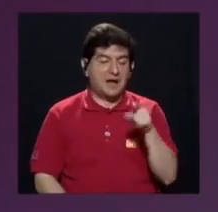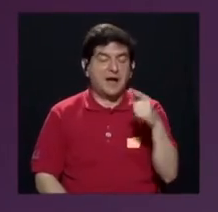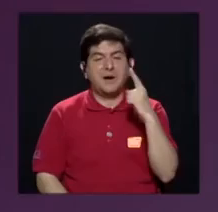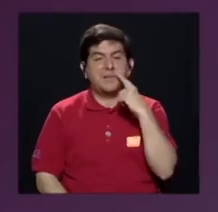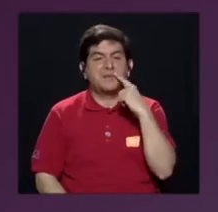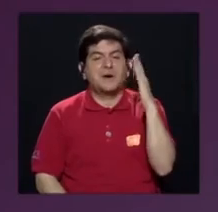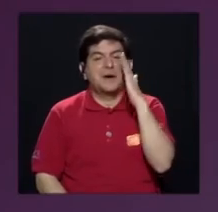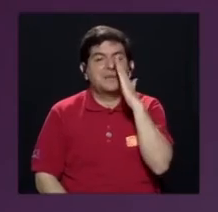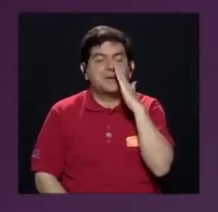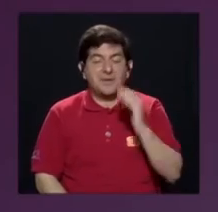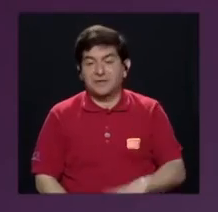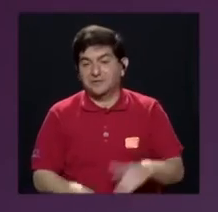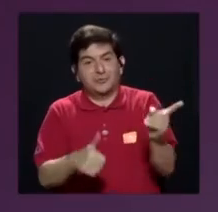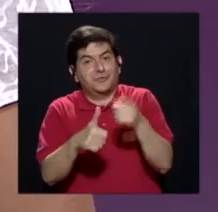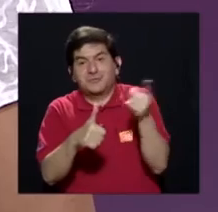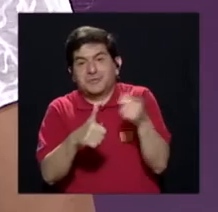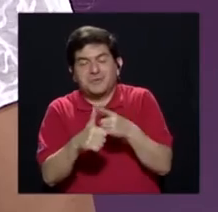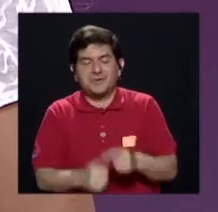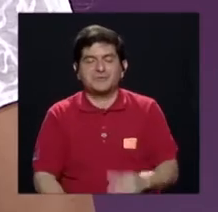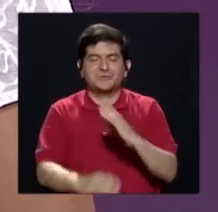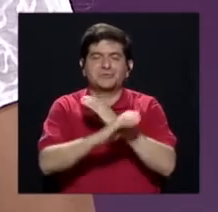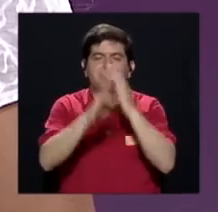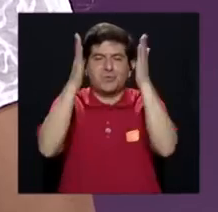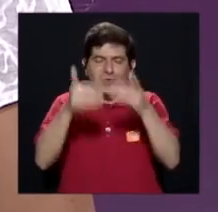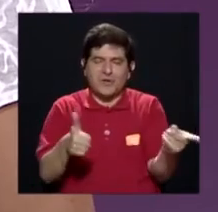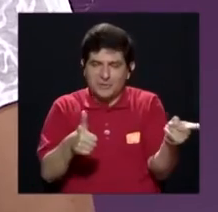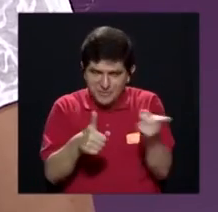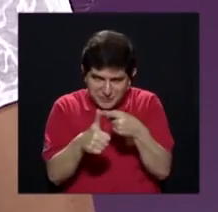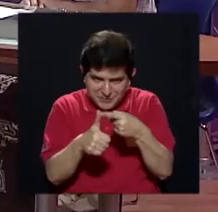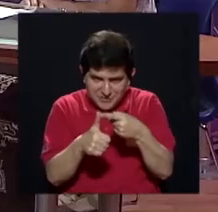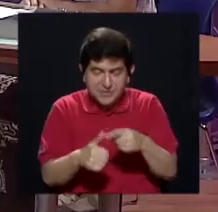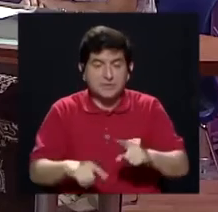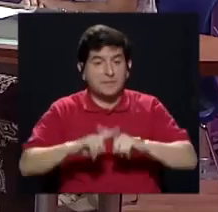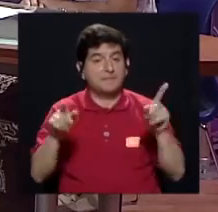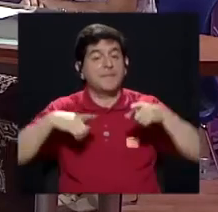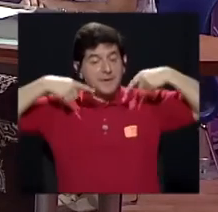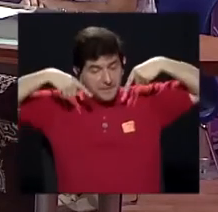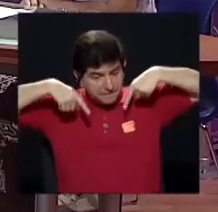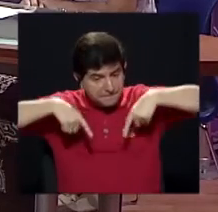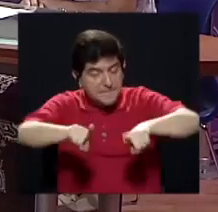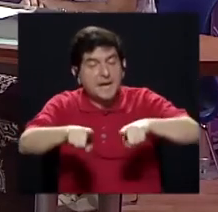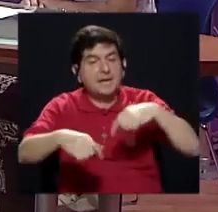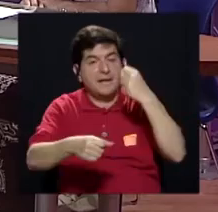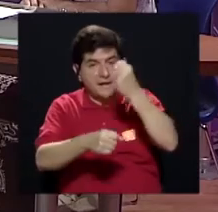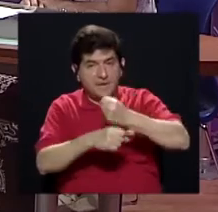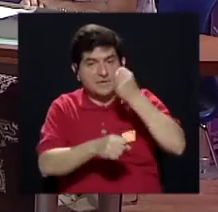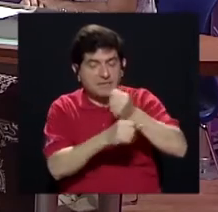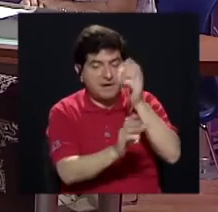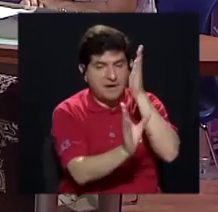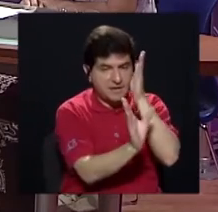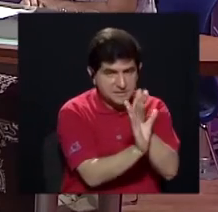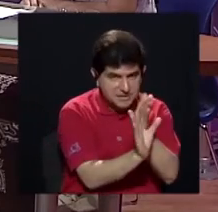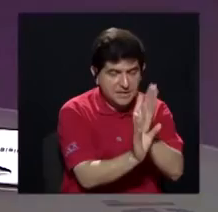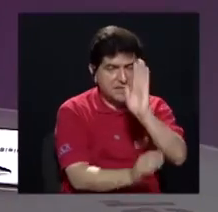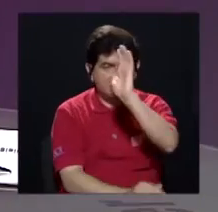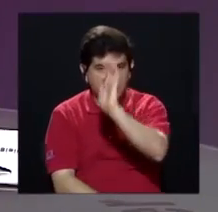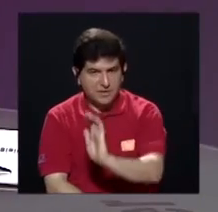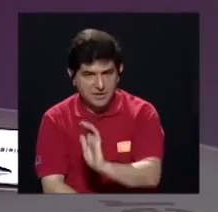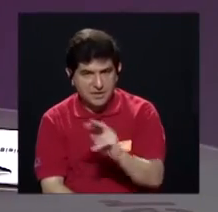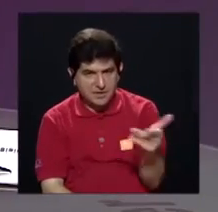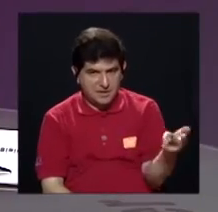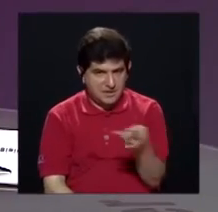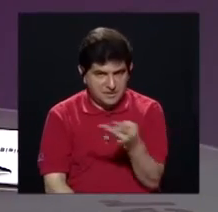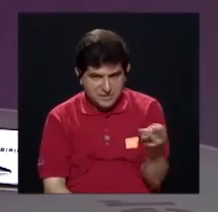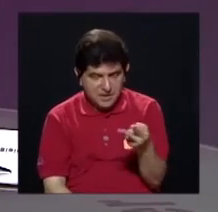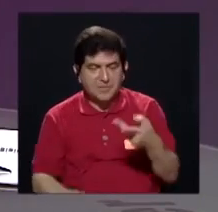nos cae ahí de primera línea, ¿no? Los cuidadores primarios. Pero si paralelamente a trabajar lo psíquico y la infancia, paralelamente